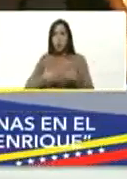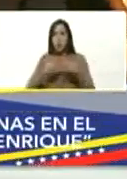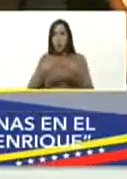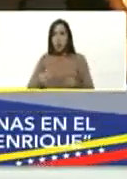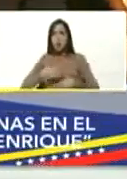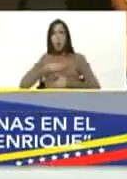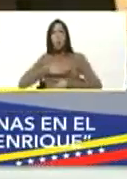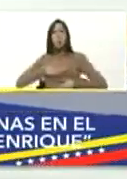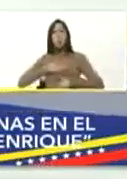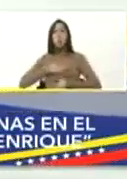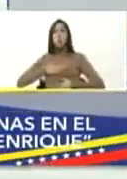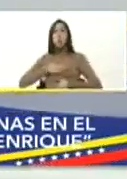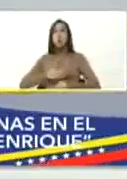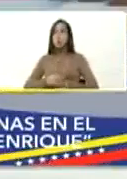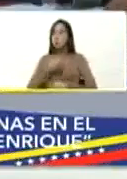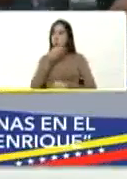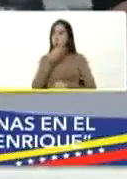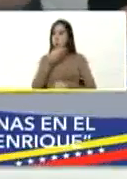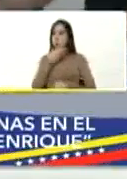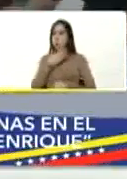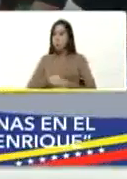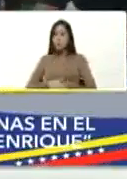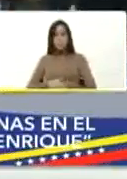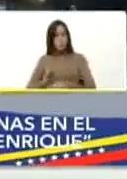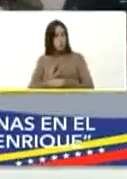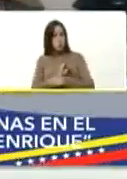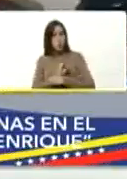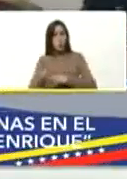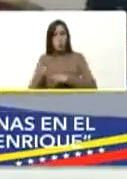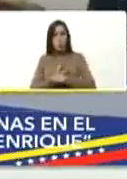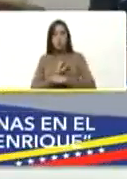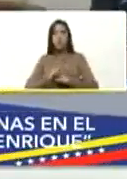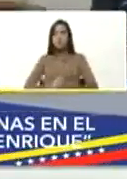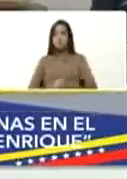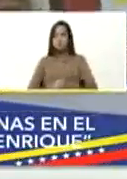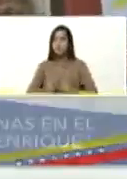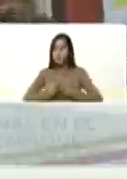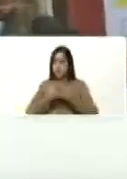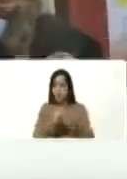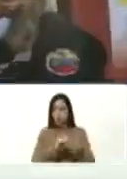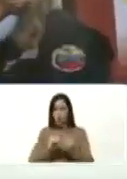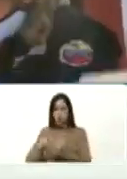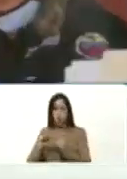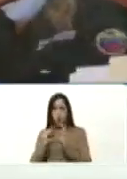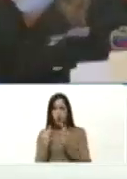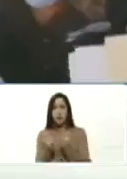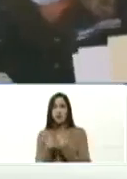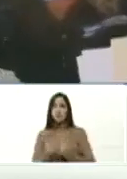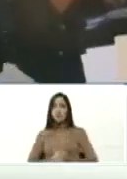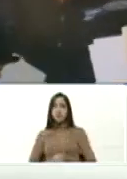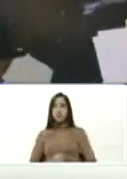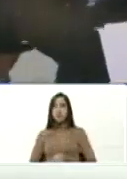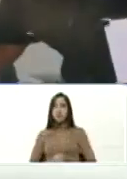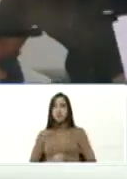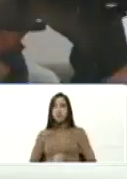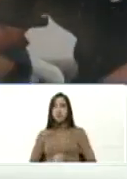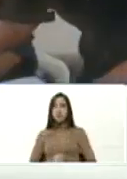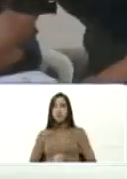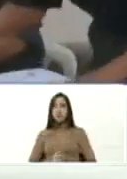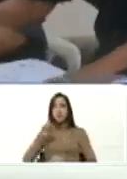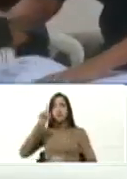cómodas, bellas, funcionales, para la comunidad, para la familia, y el hito